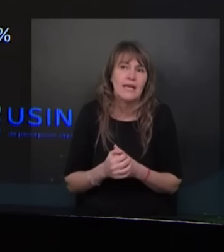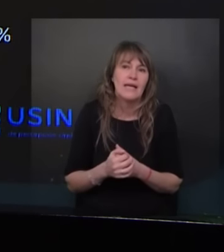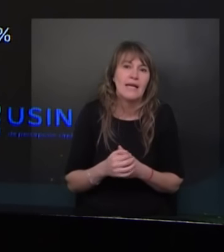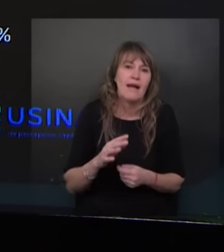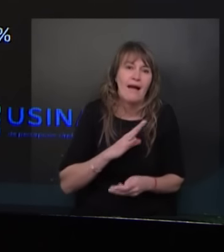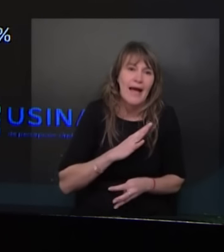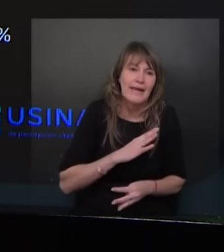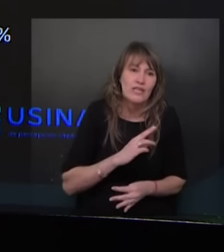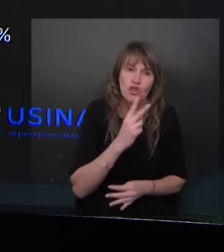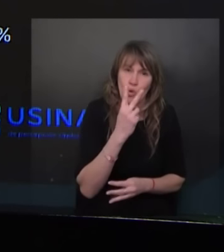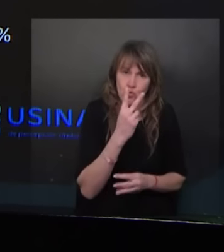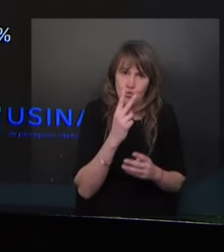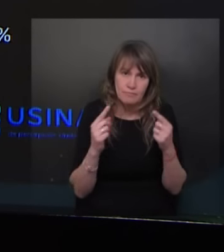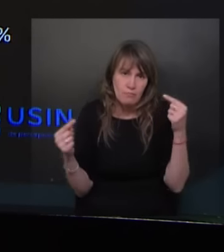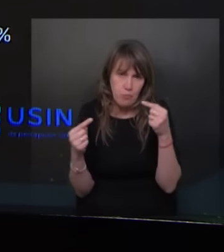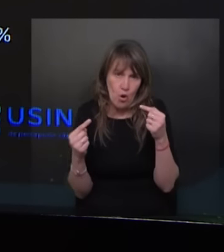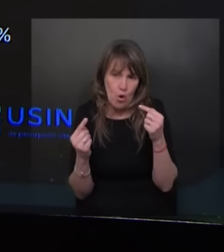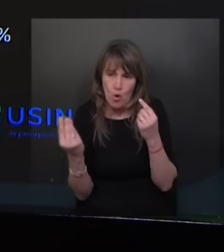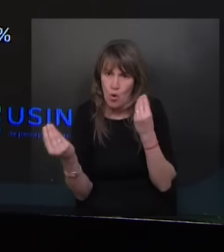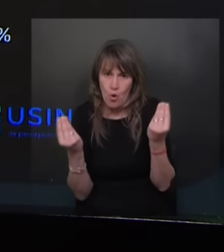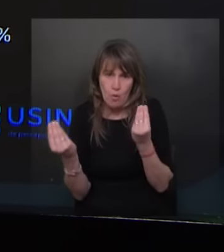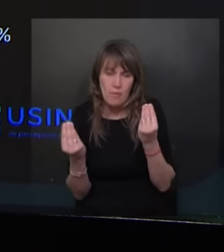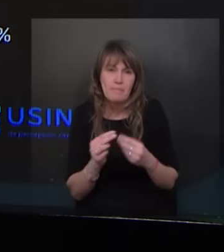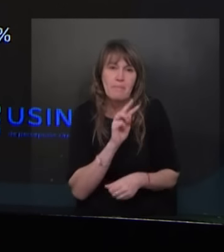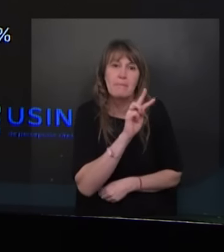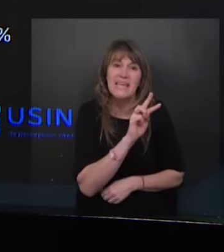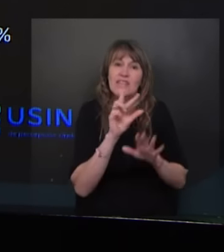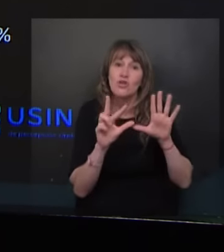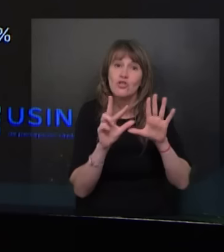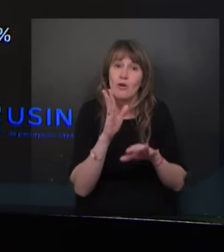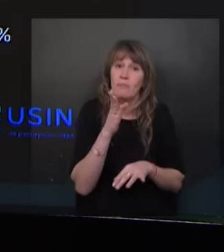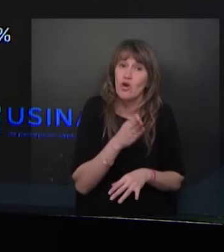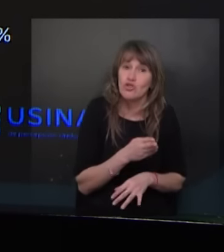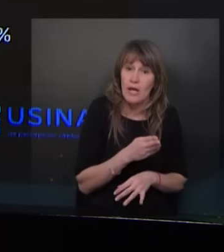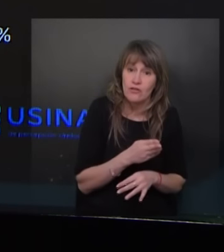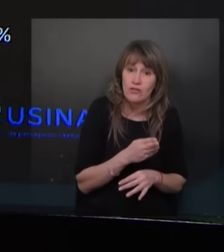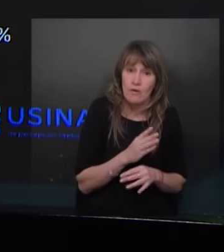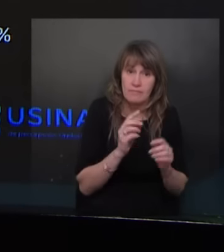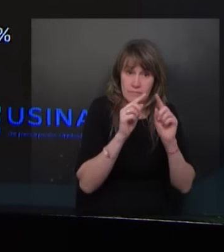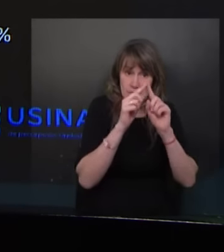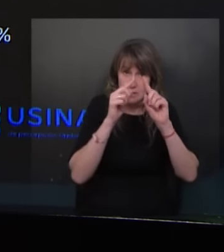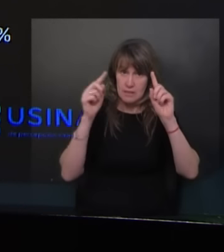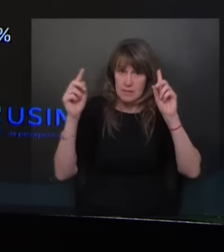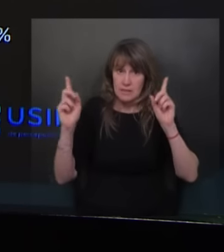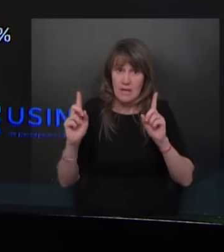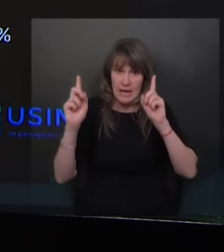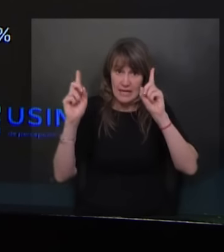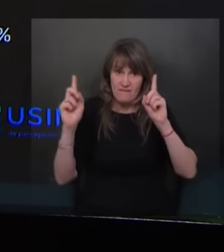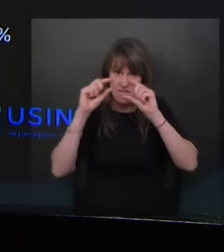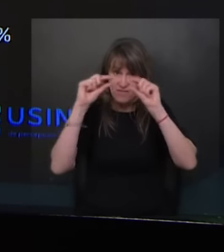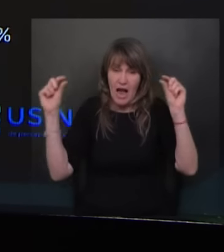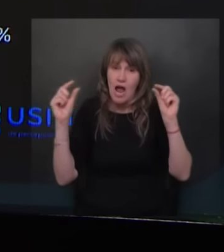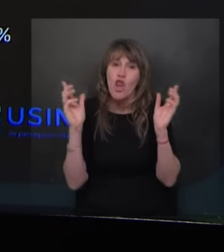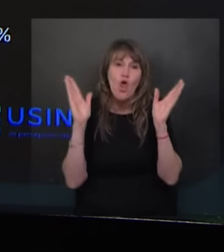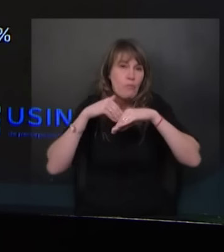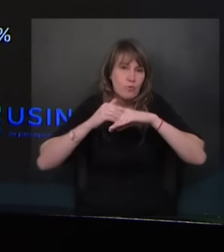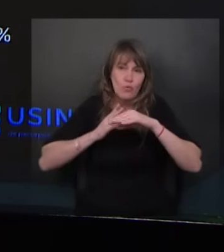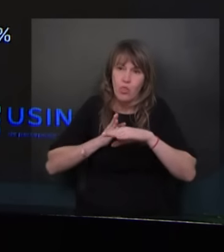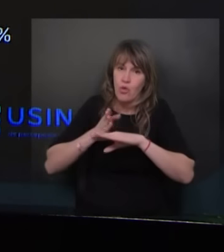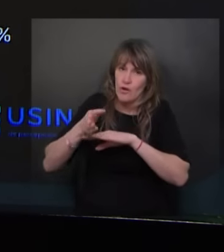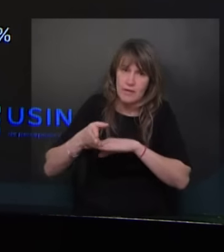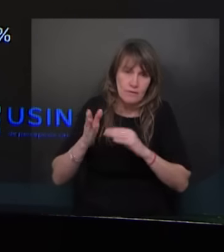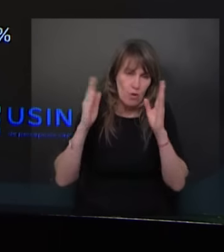como dos grandes polos eh el 28 por que muestra la barra de arriba manifestó que no pudo ir a votar directamente